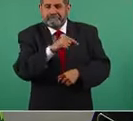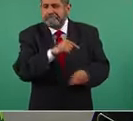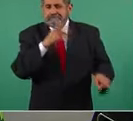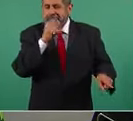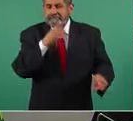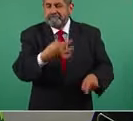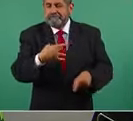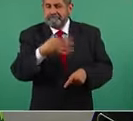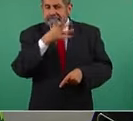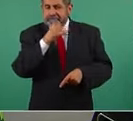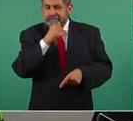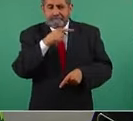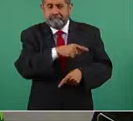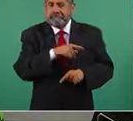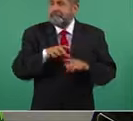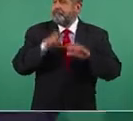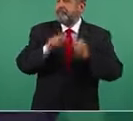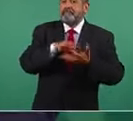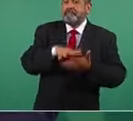porque no alcanzaron